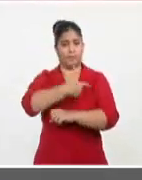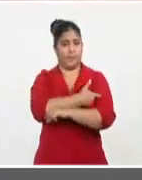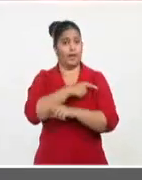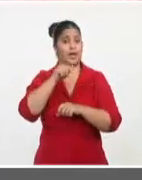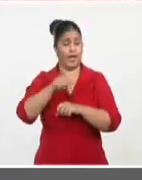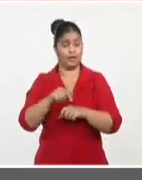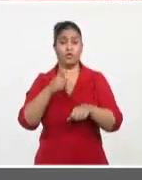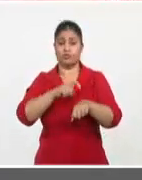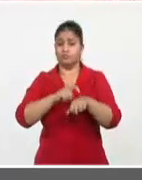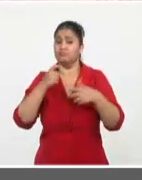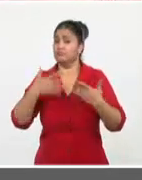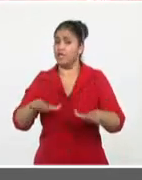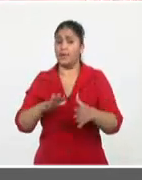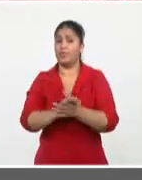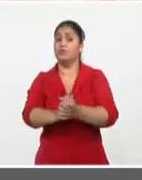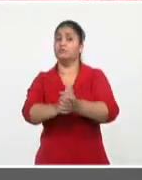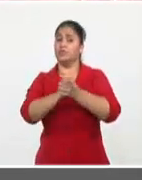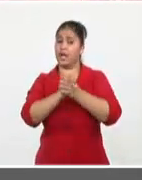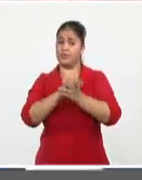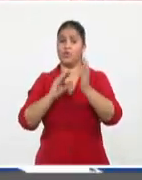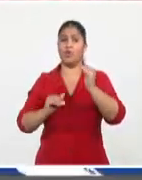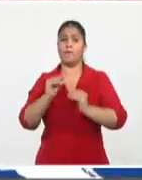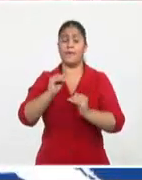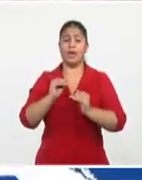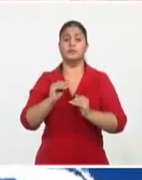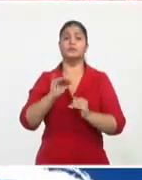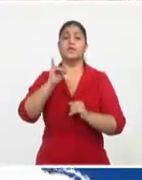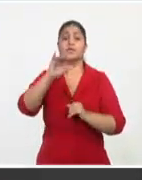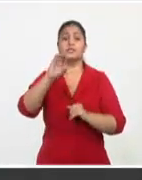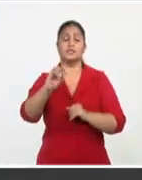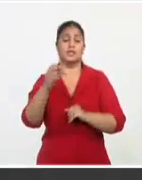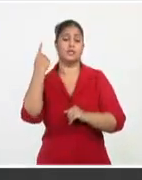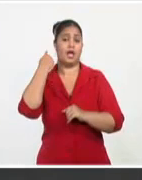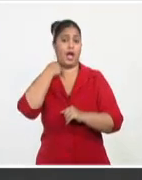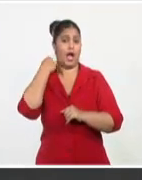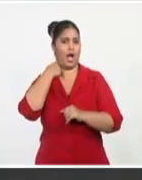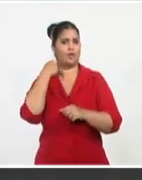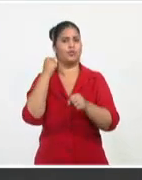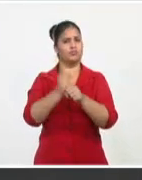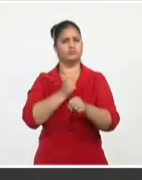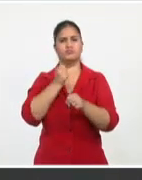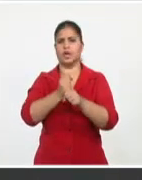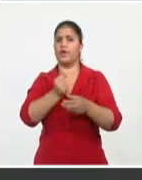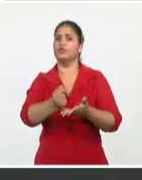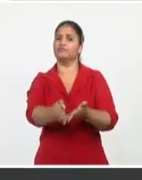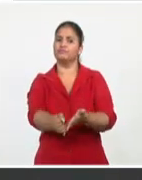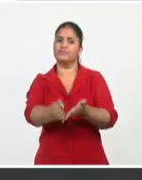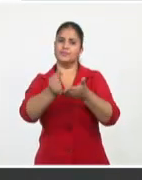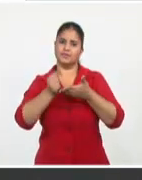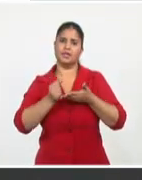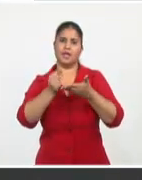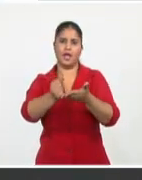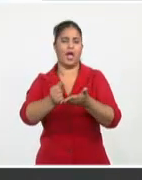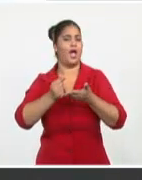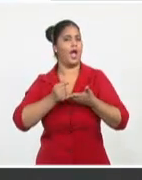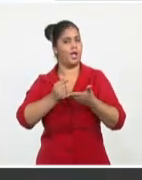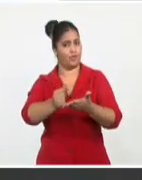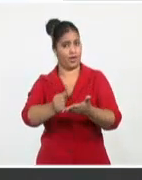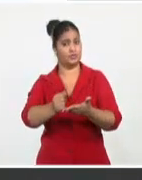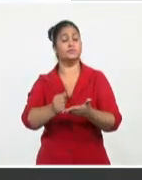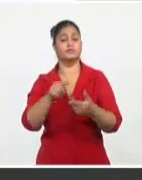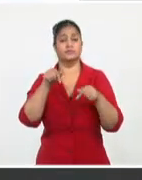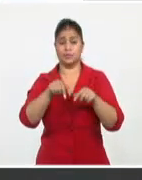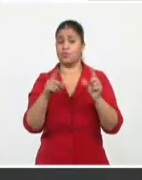de apoyo a la Revolución Cubana, se sumó a la invitación realizada por la Red Solidaria Cubalinda, la cual anunció la recaudación